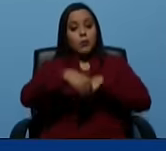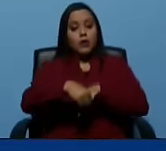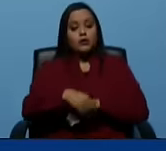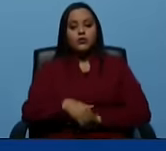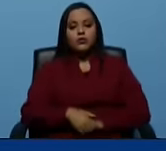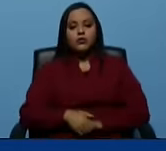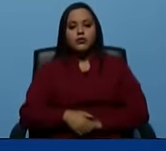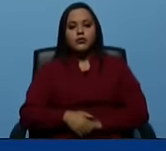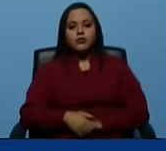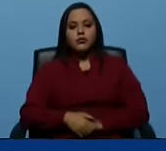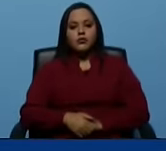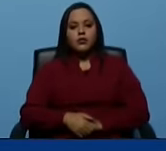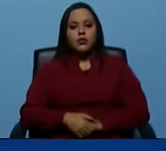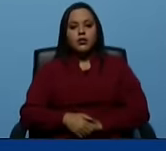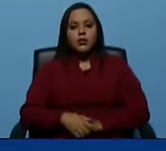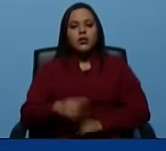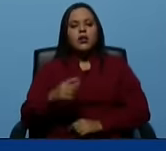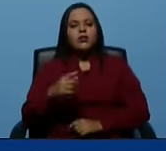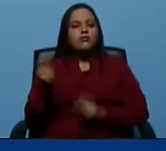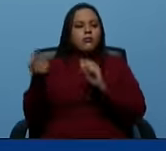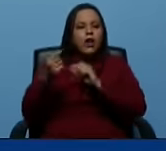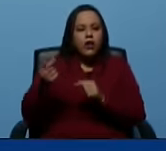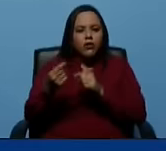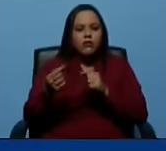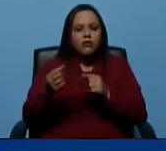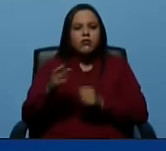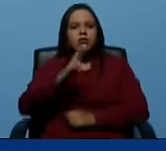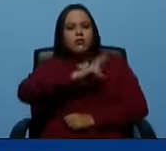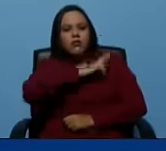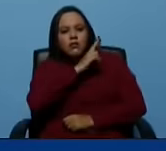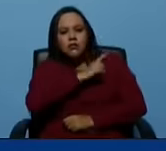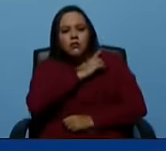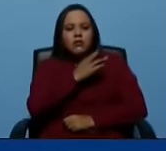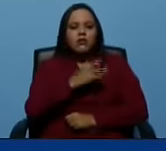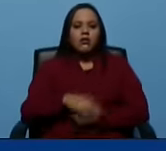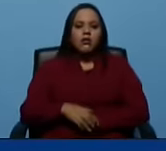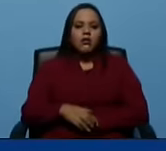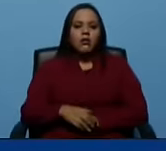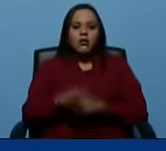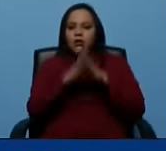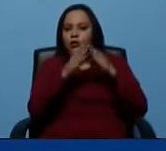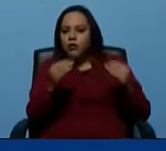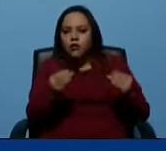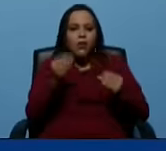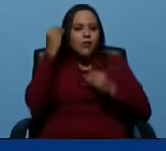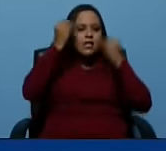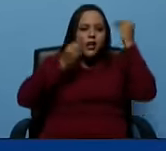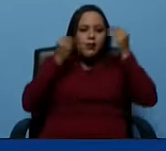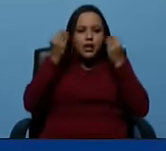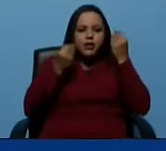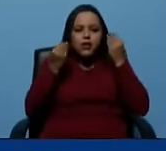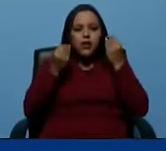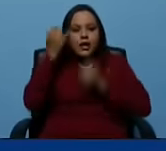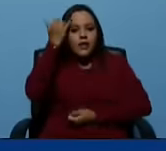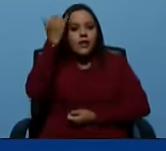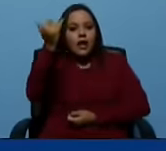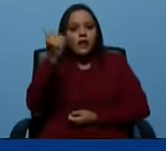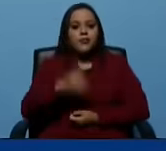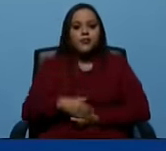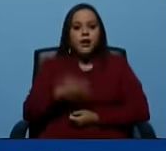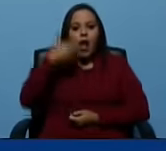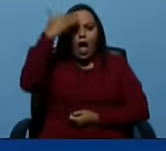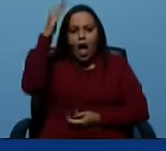diálogo moral, espiritual, religioso, con todas las creencias y cultos, con mis hermanos cristianos, católicos, musulmanes,